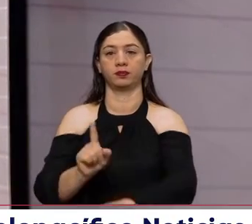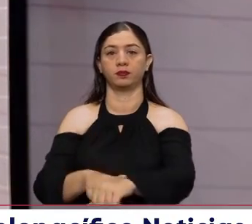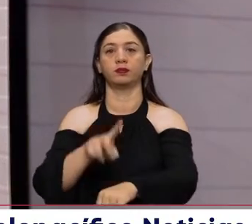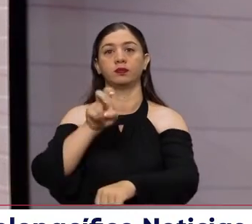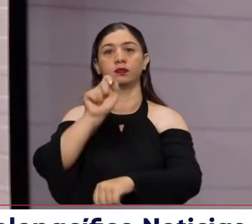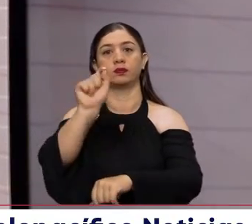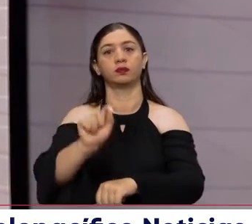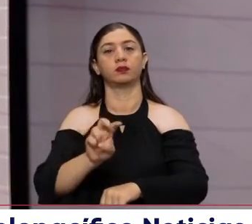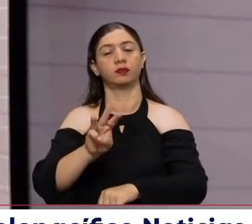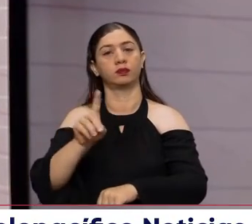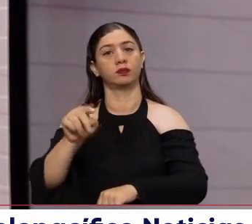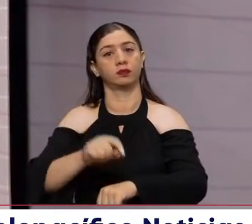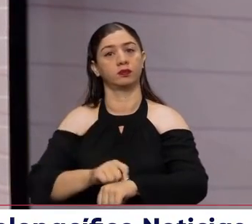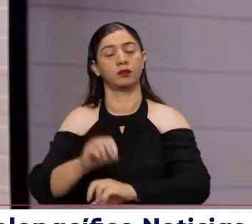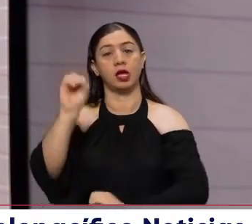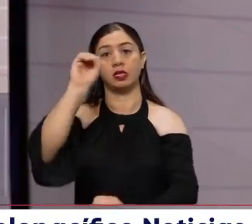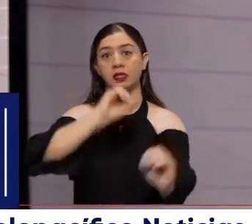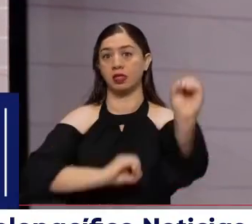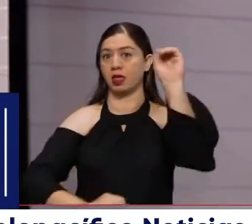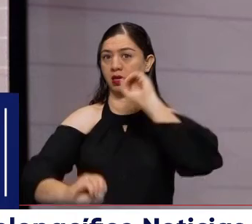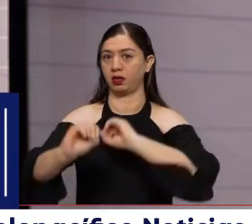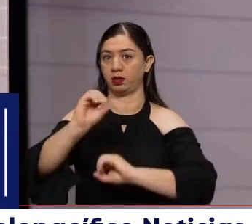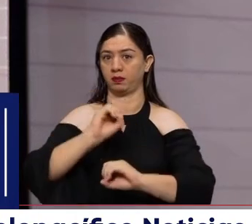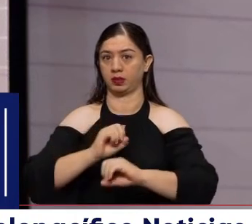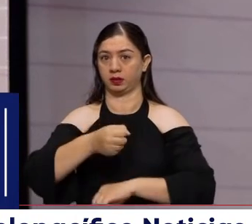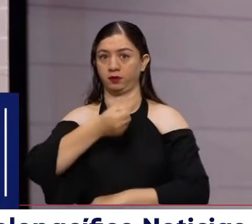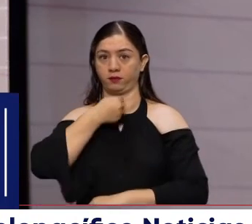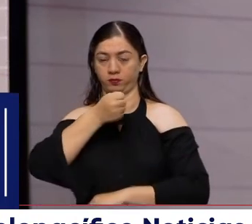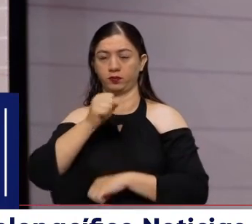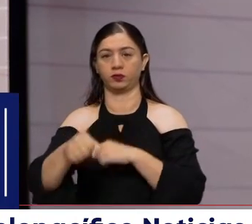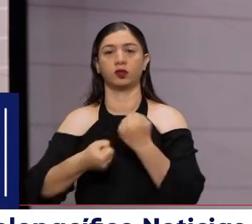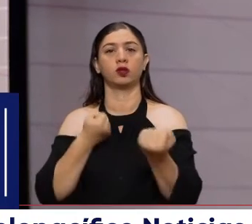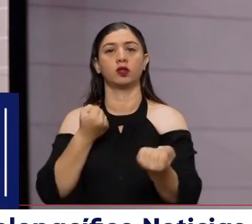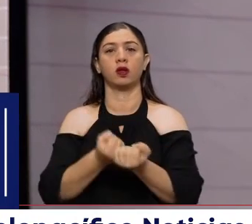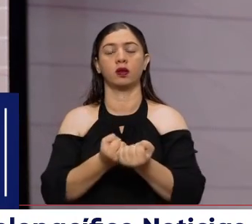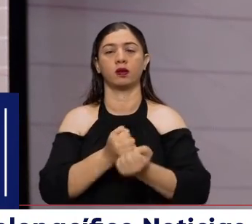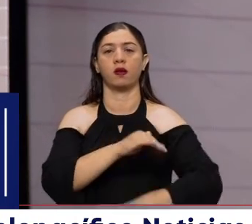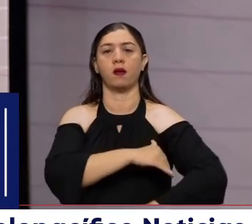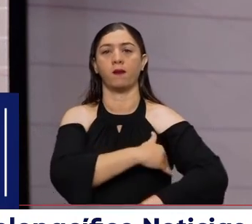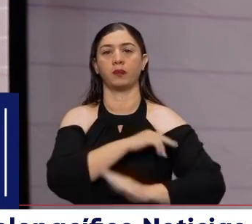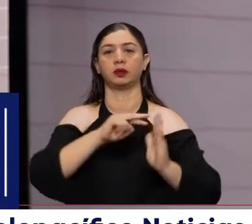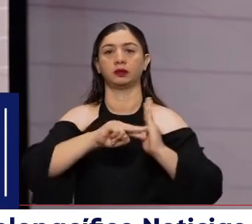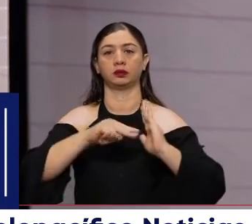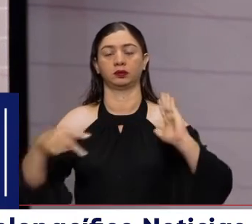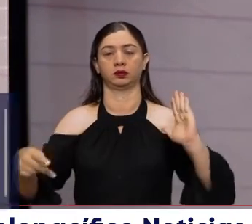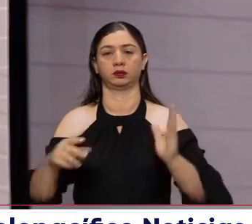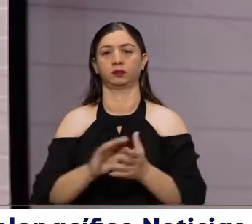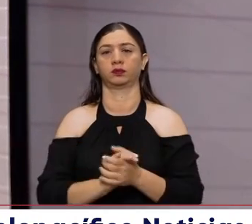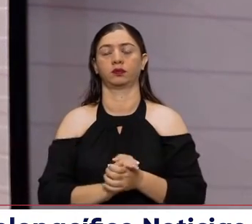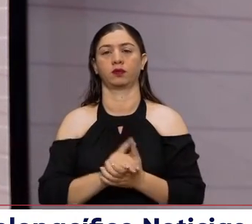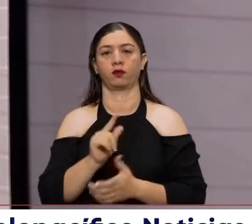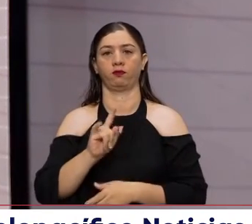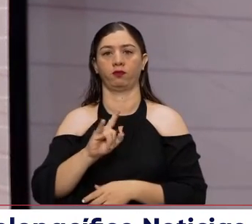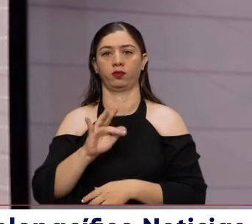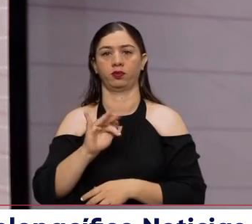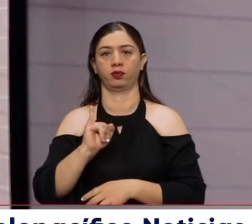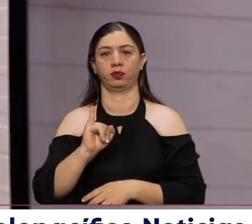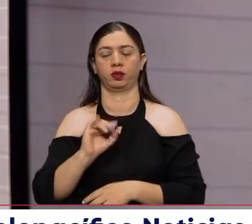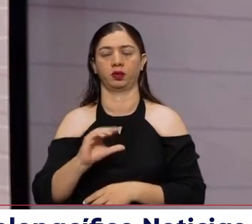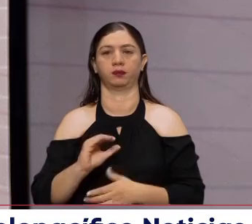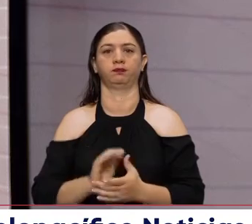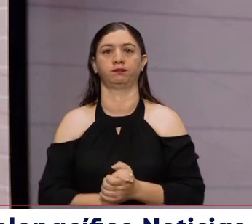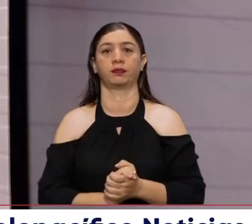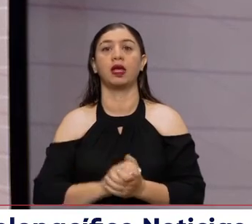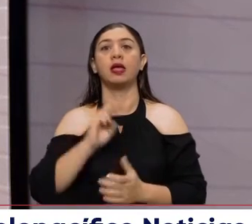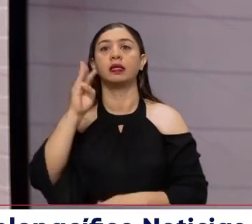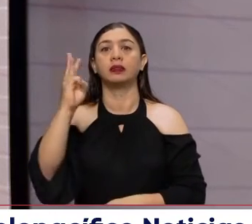7:31, recuerden que Telepacífico Noticias es un espacio financiado con los recursos del FUTIC. Escuchen esto, más de 3 millones de vallecaucanos